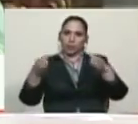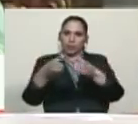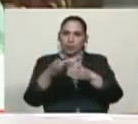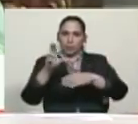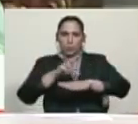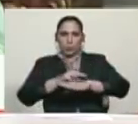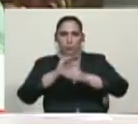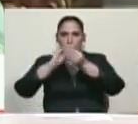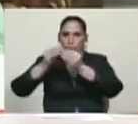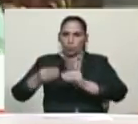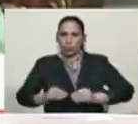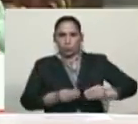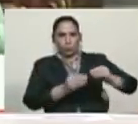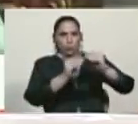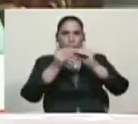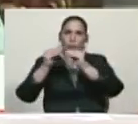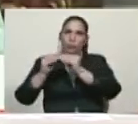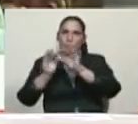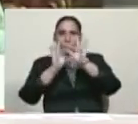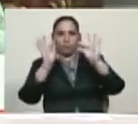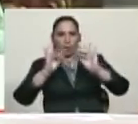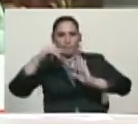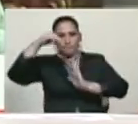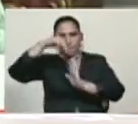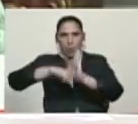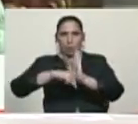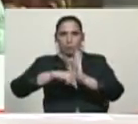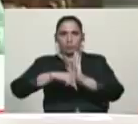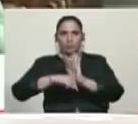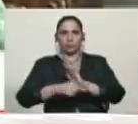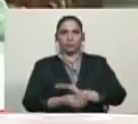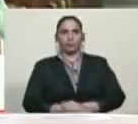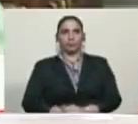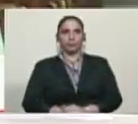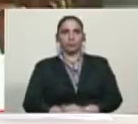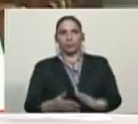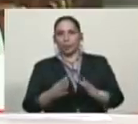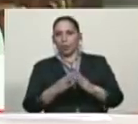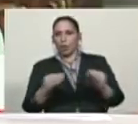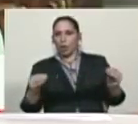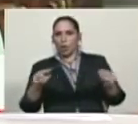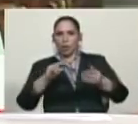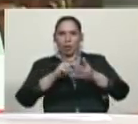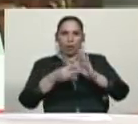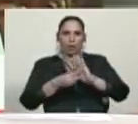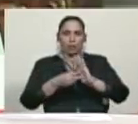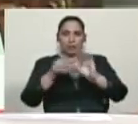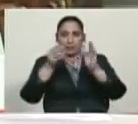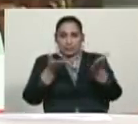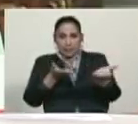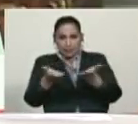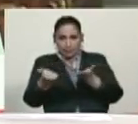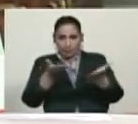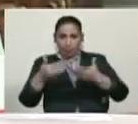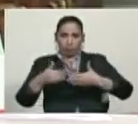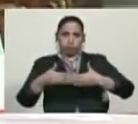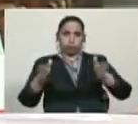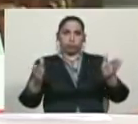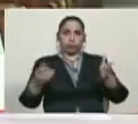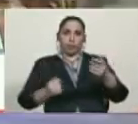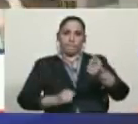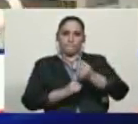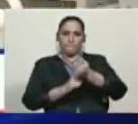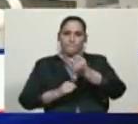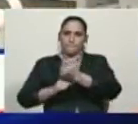remodelación se ha dado de manera profunda todo lo que tiene que ver con los servicios que brinda apoyo vital